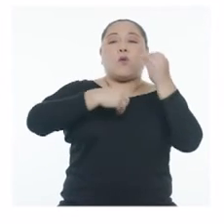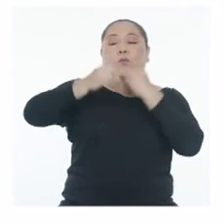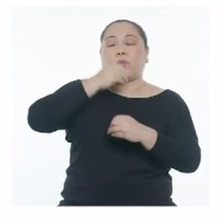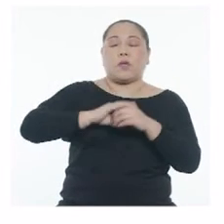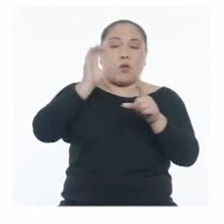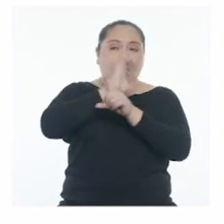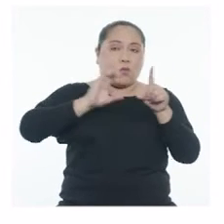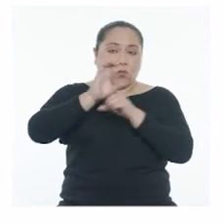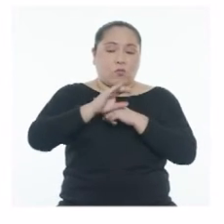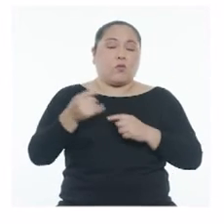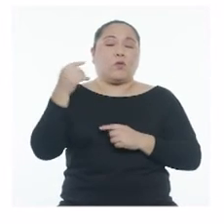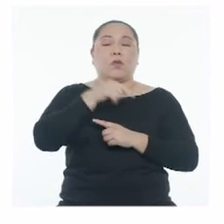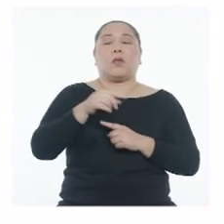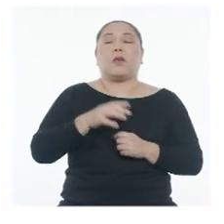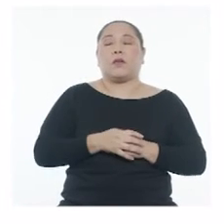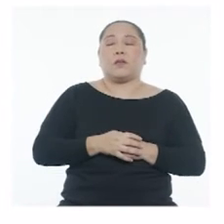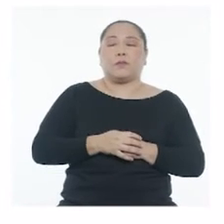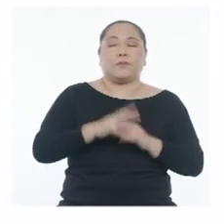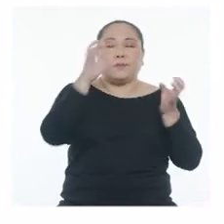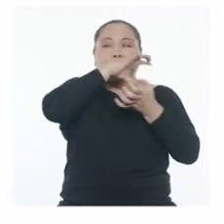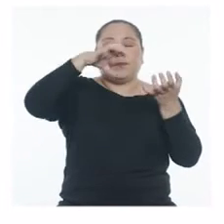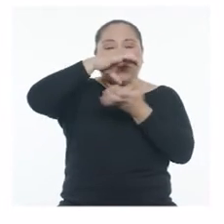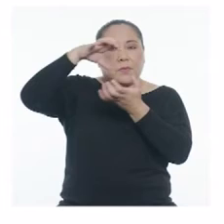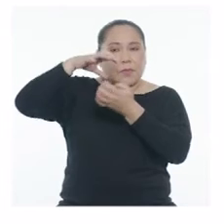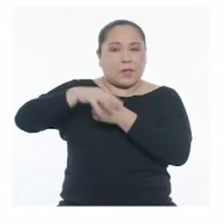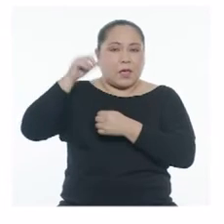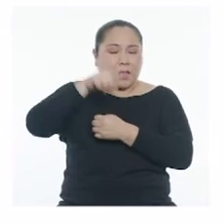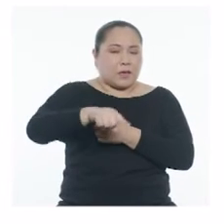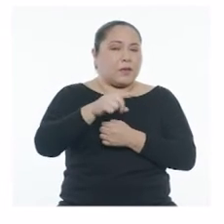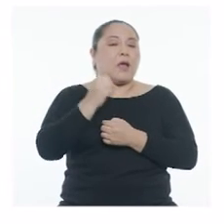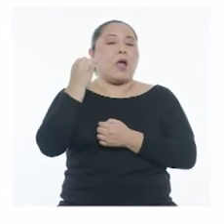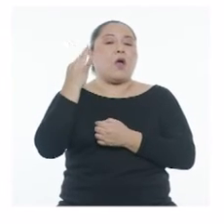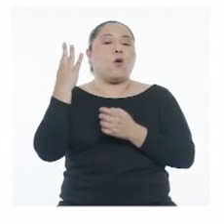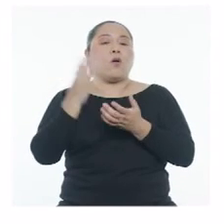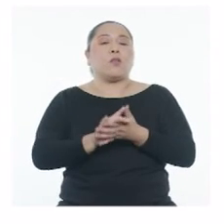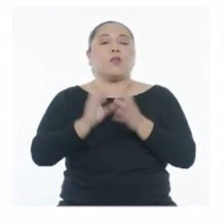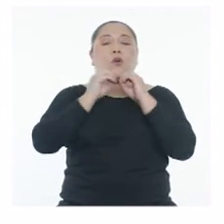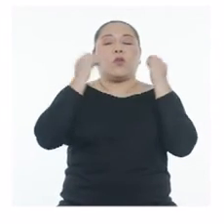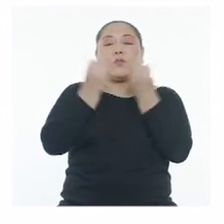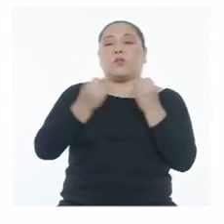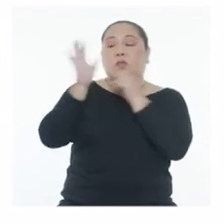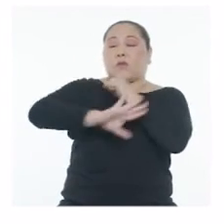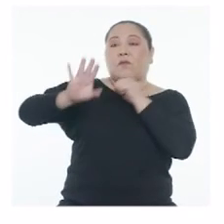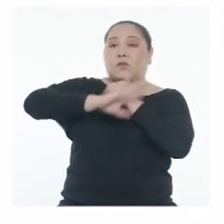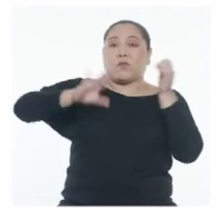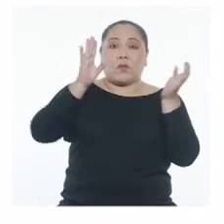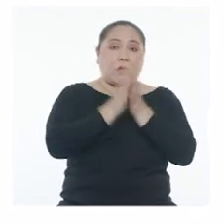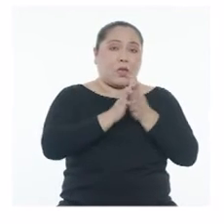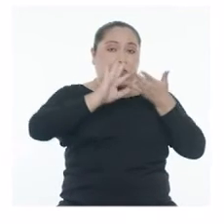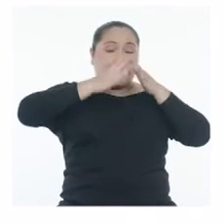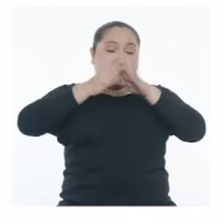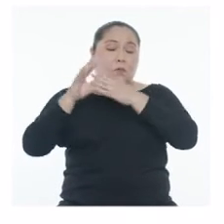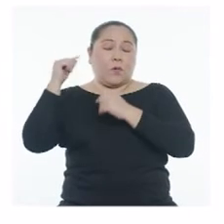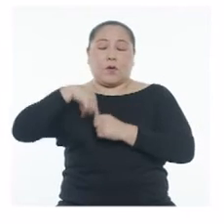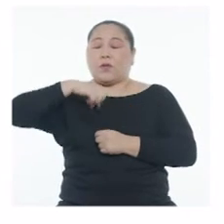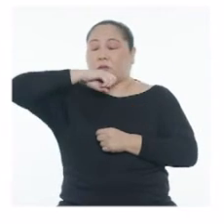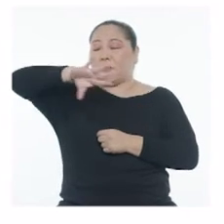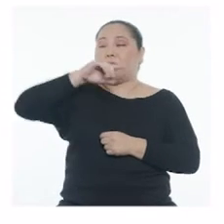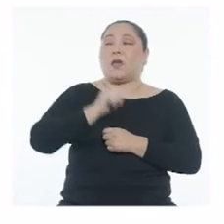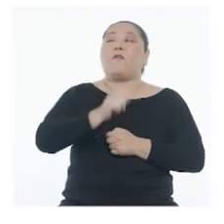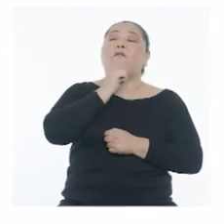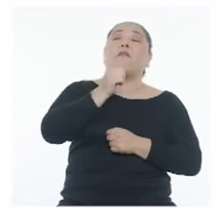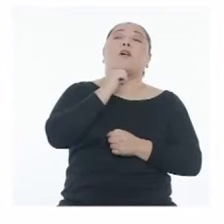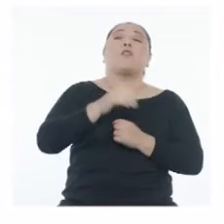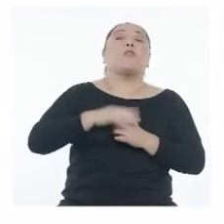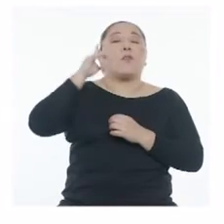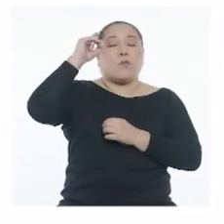cultura y el clima. Por su parte, algunas instituciones, como la Defensoría del Pueblo, hacen énfasis en la falta de una